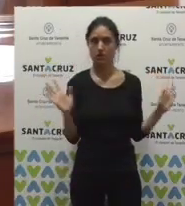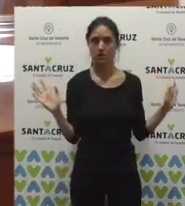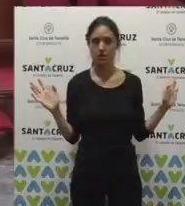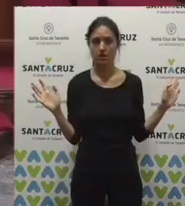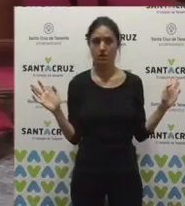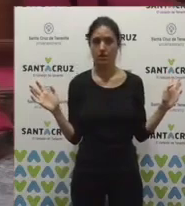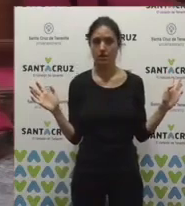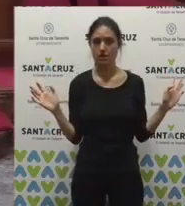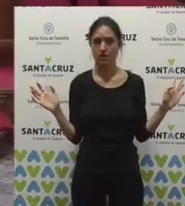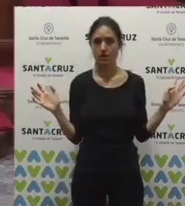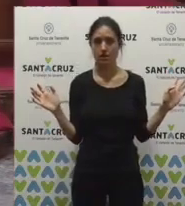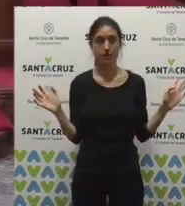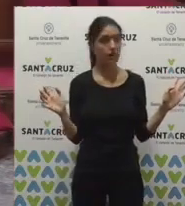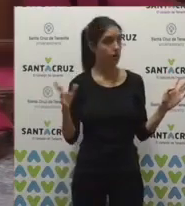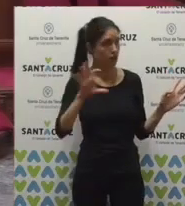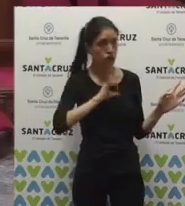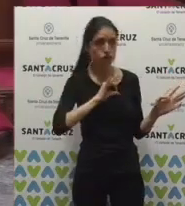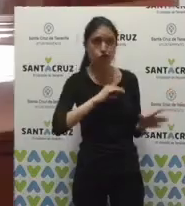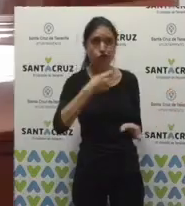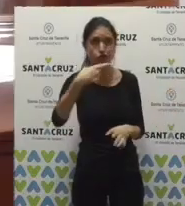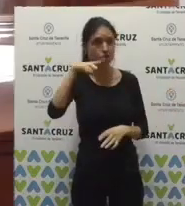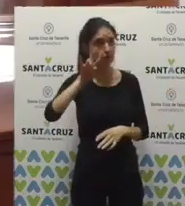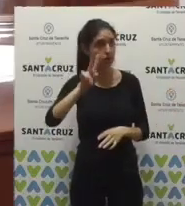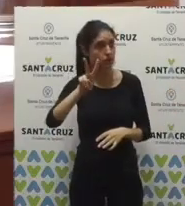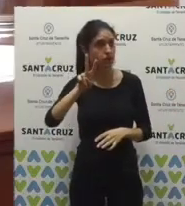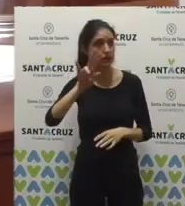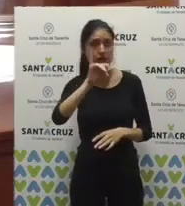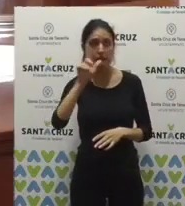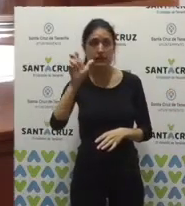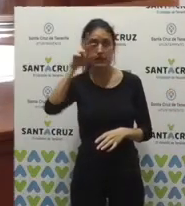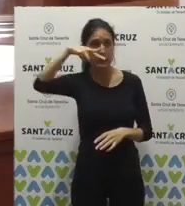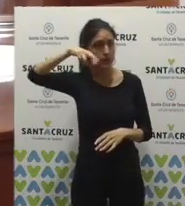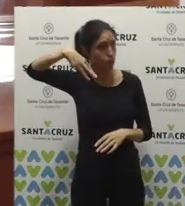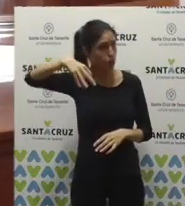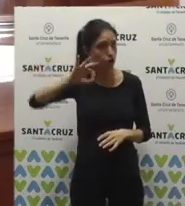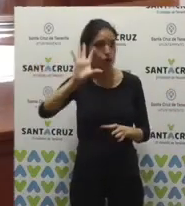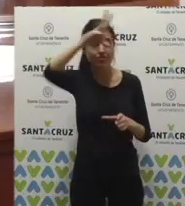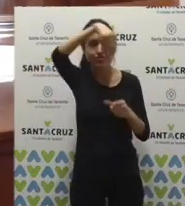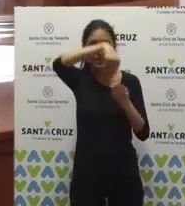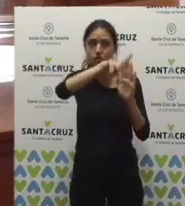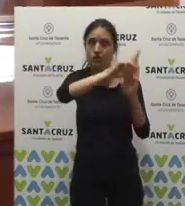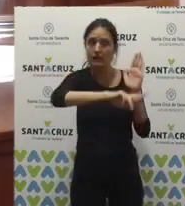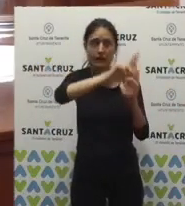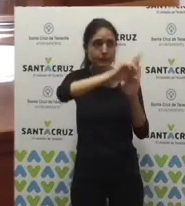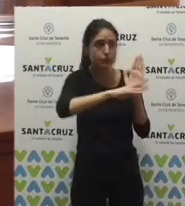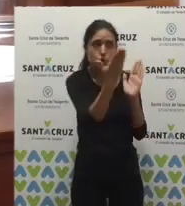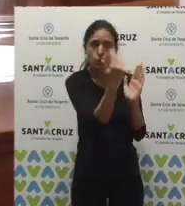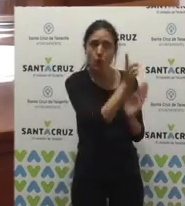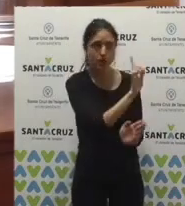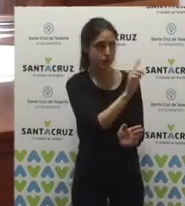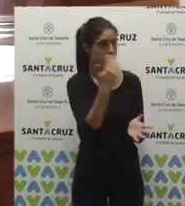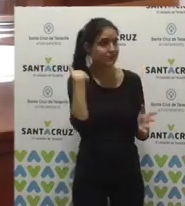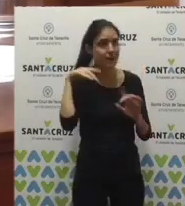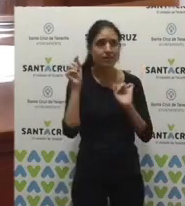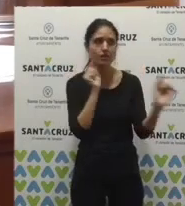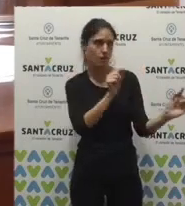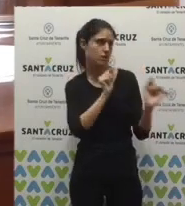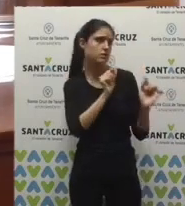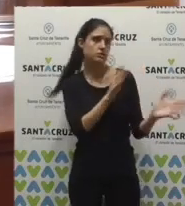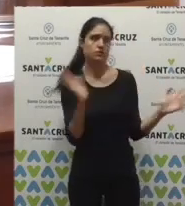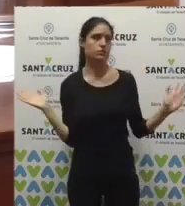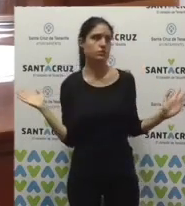ver guillermo no está en el reglamento ya está lo hemos debatido y esto y